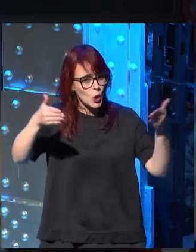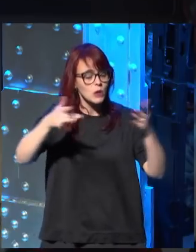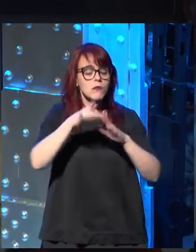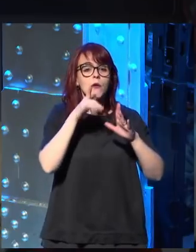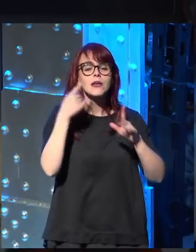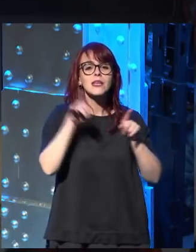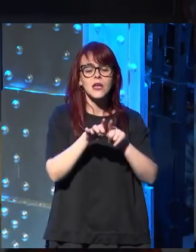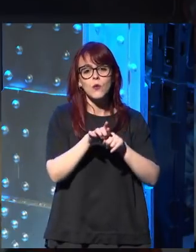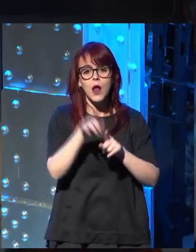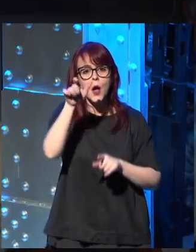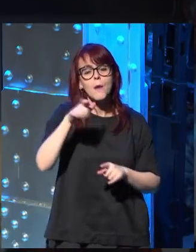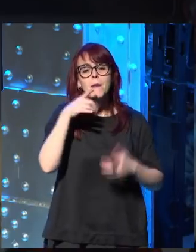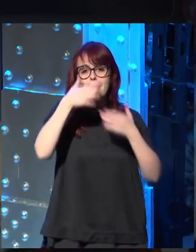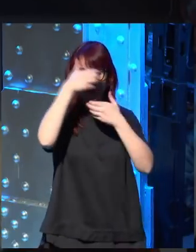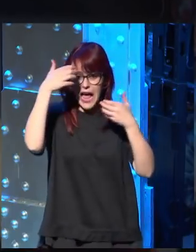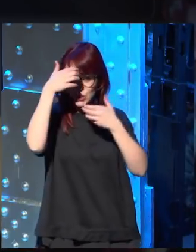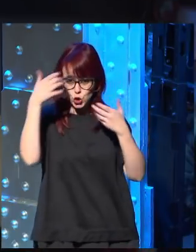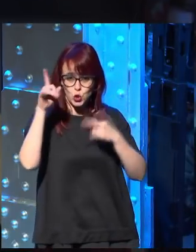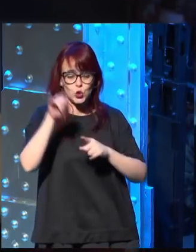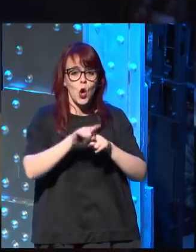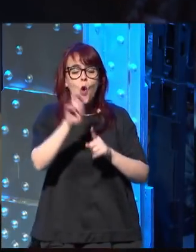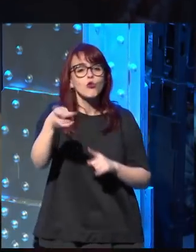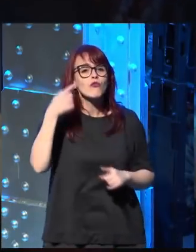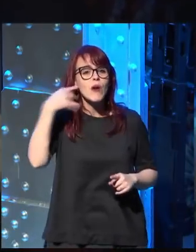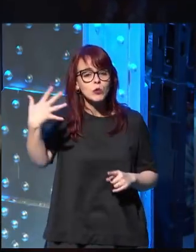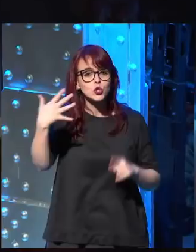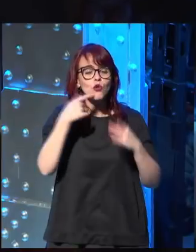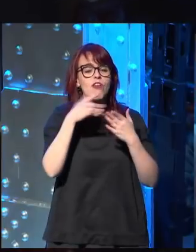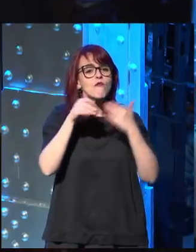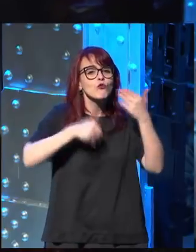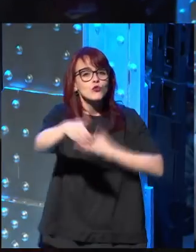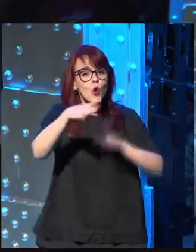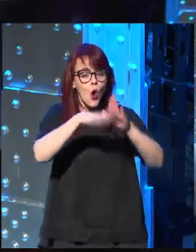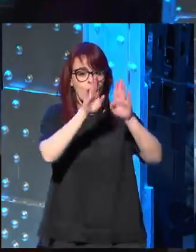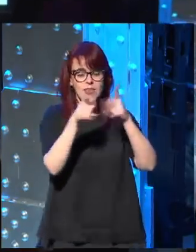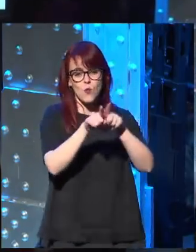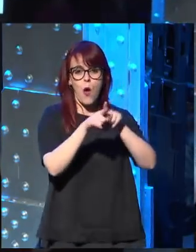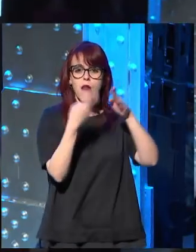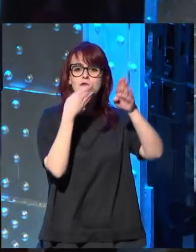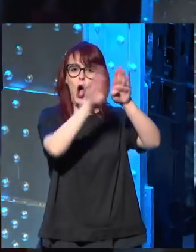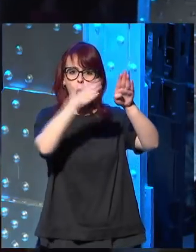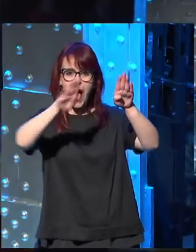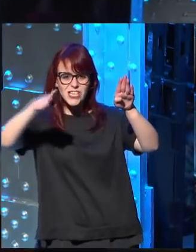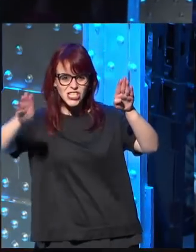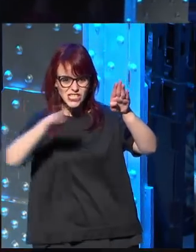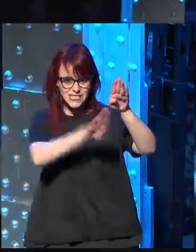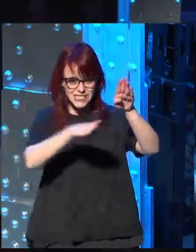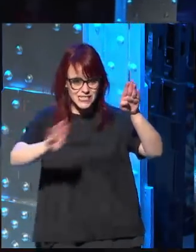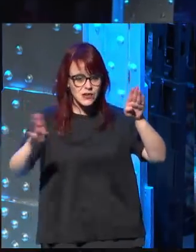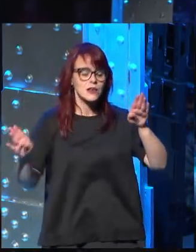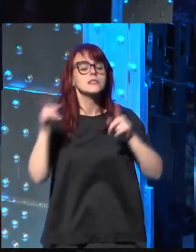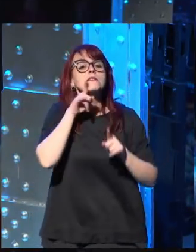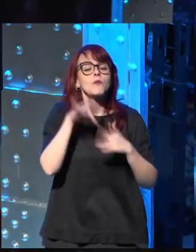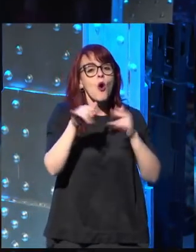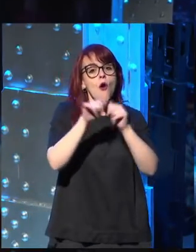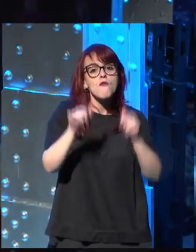pasa por gente como Picasso o aquellos famosos collage futuristas, ¿no? También que son tan interesantes,